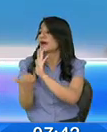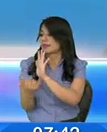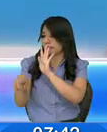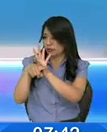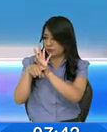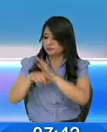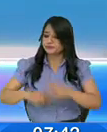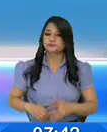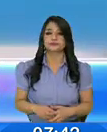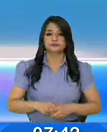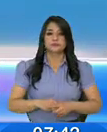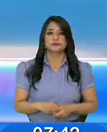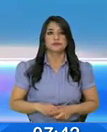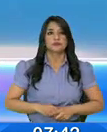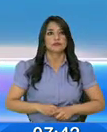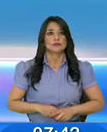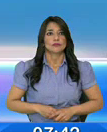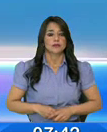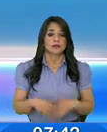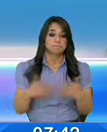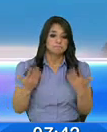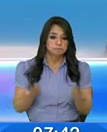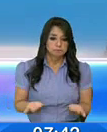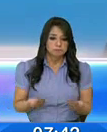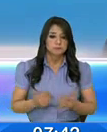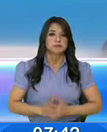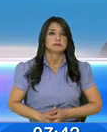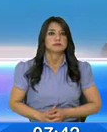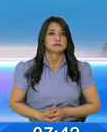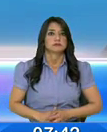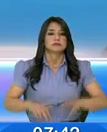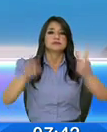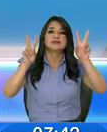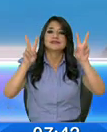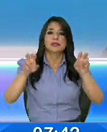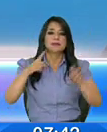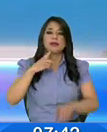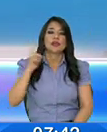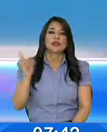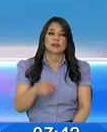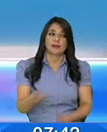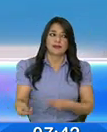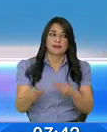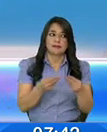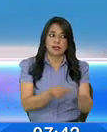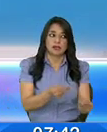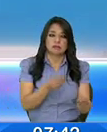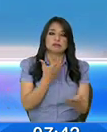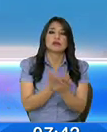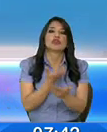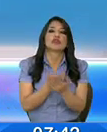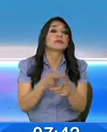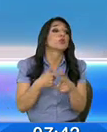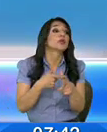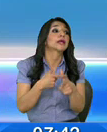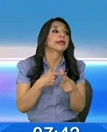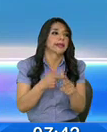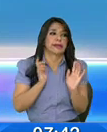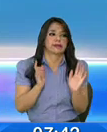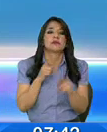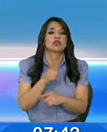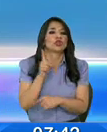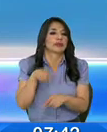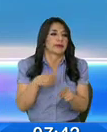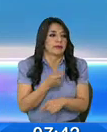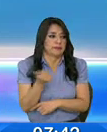caso hay hay temas que no debían haber sido enviados como de carácter de económico